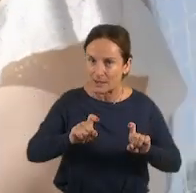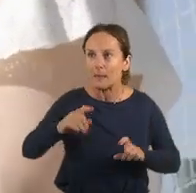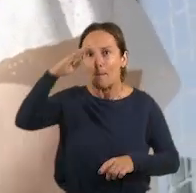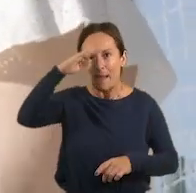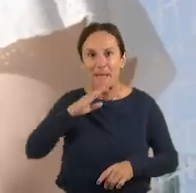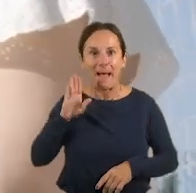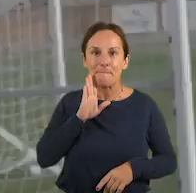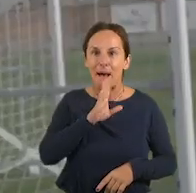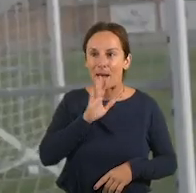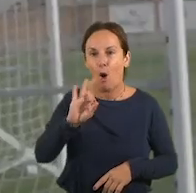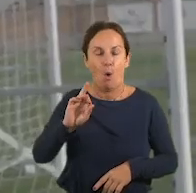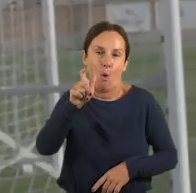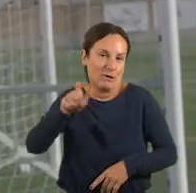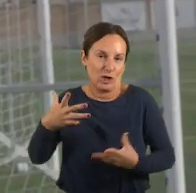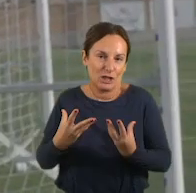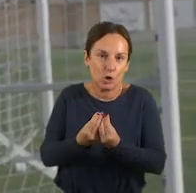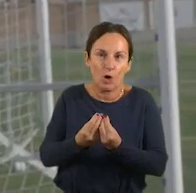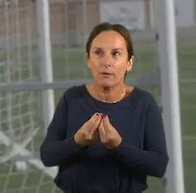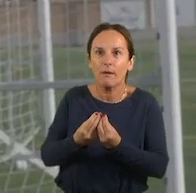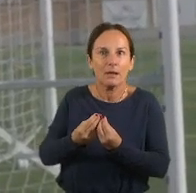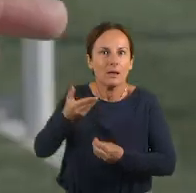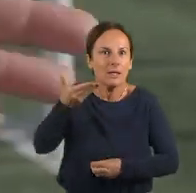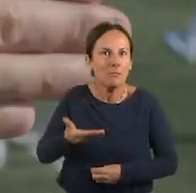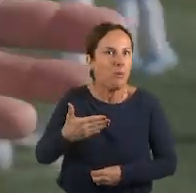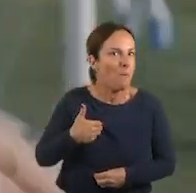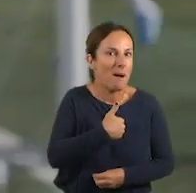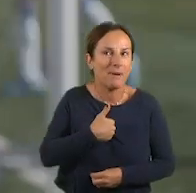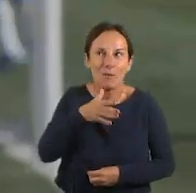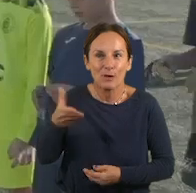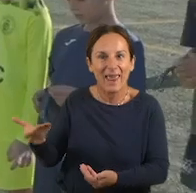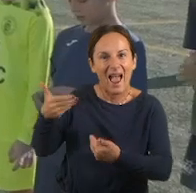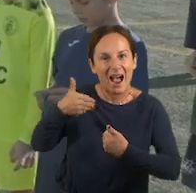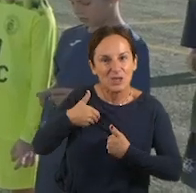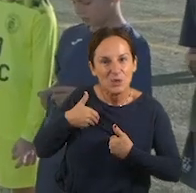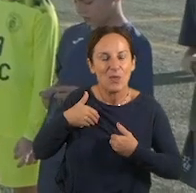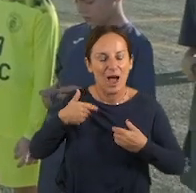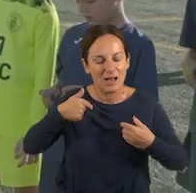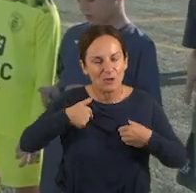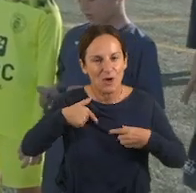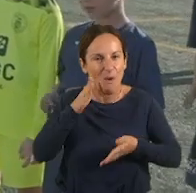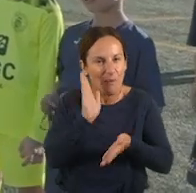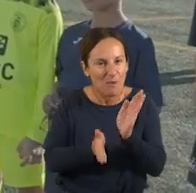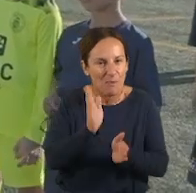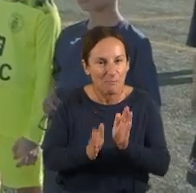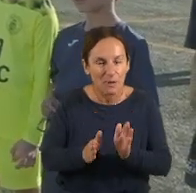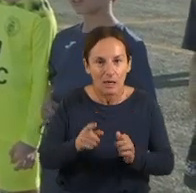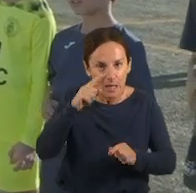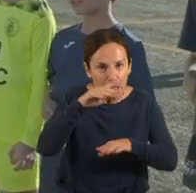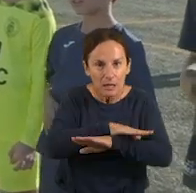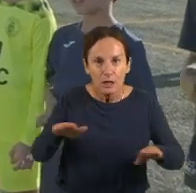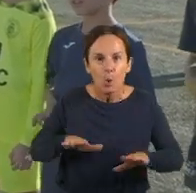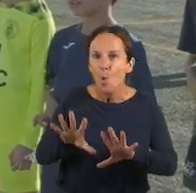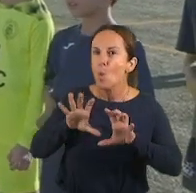o acompañantes que venís con ellos, sois una herramienta clave, porque podéis ayudarnos a conseguir todo esto. Ellos